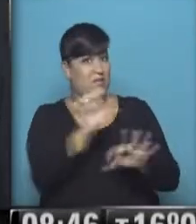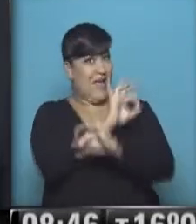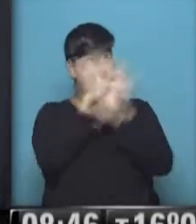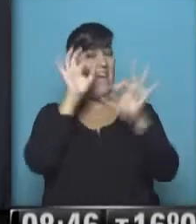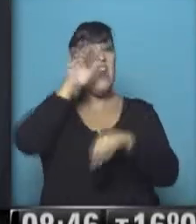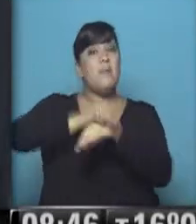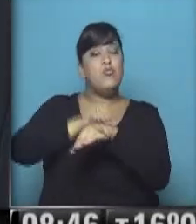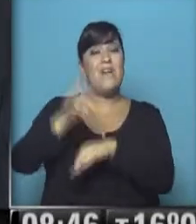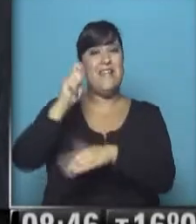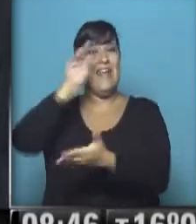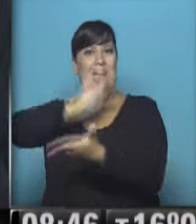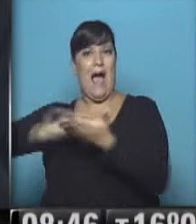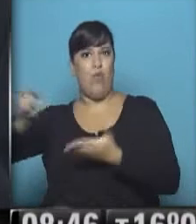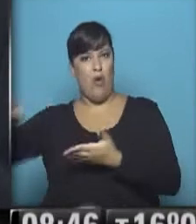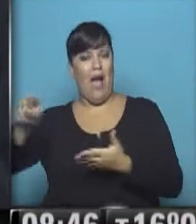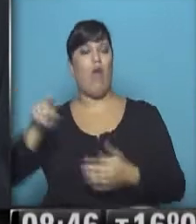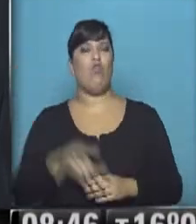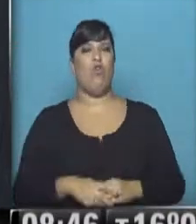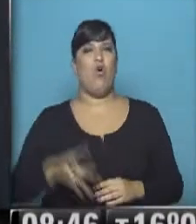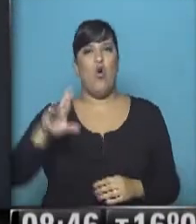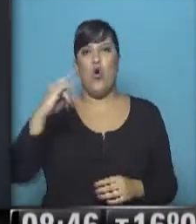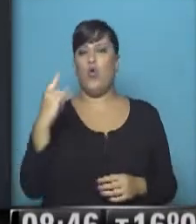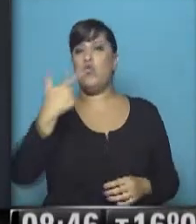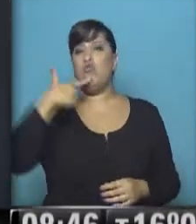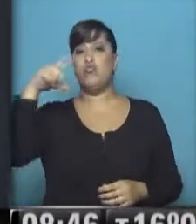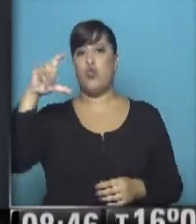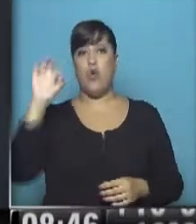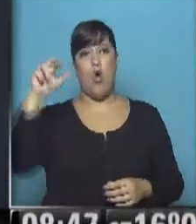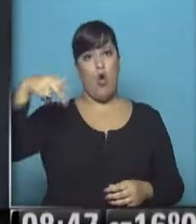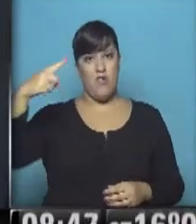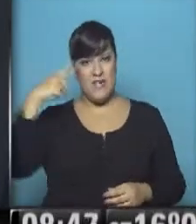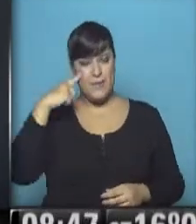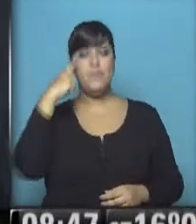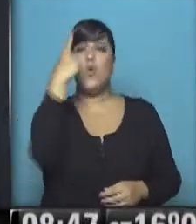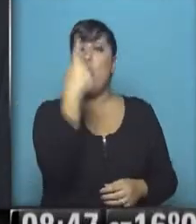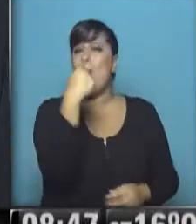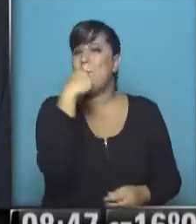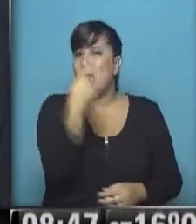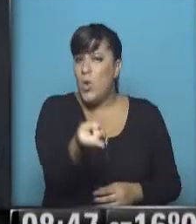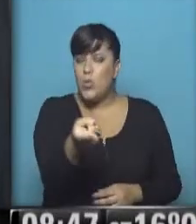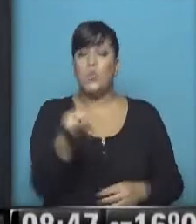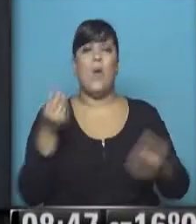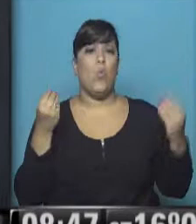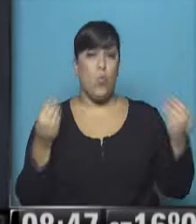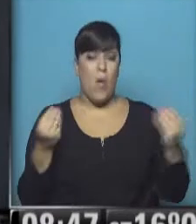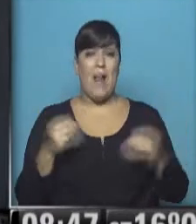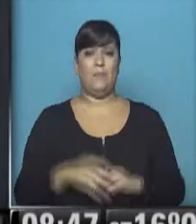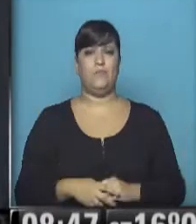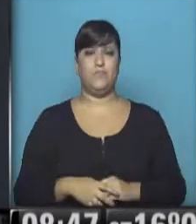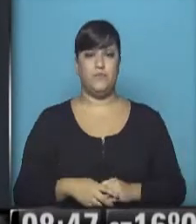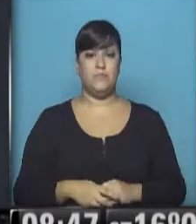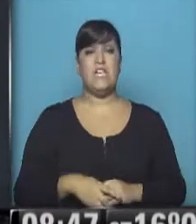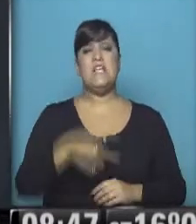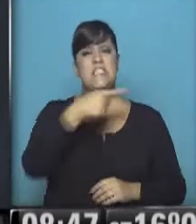de las mismas fue su abogado, el penalista Rusconi. Uno de los interrogantes que se habían planteado durante todas